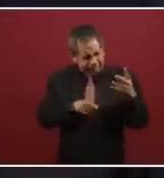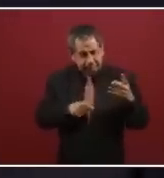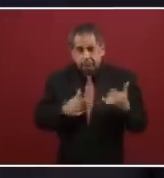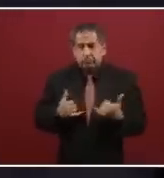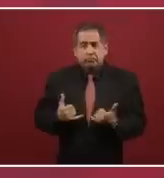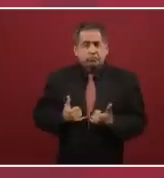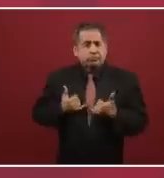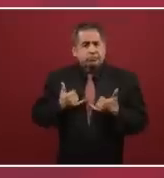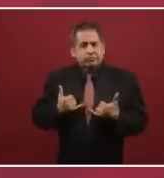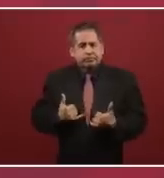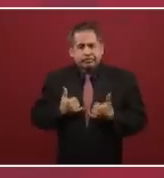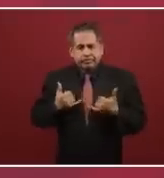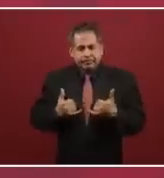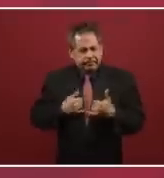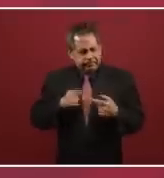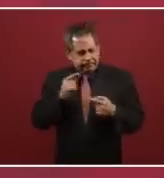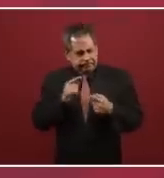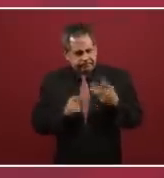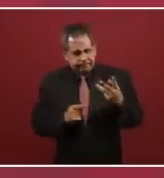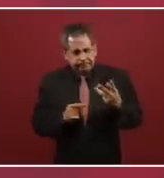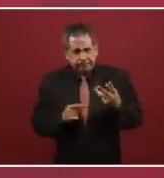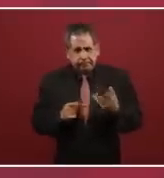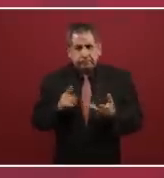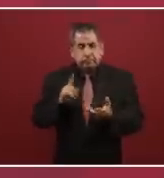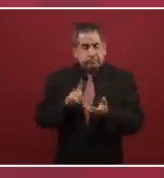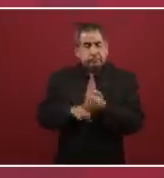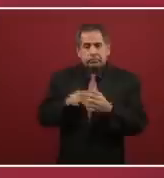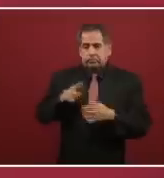joven, cuando en el gobierno ya